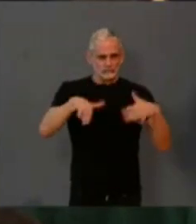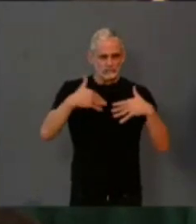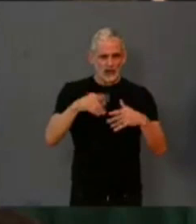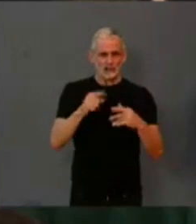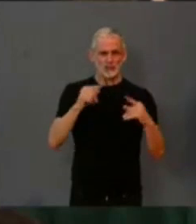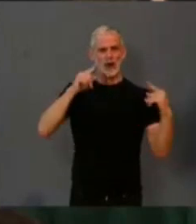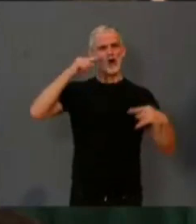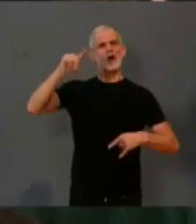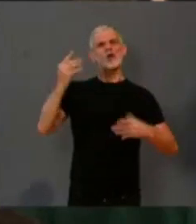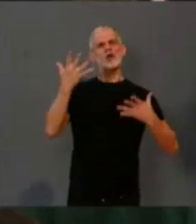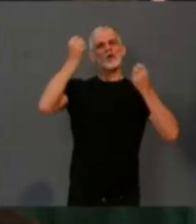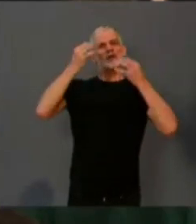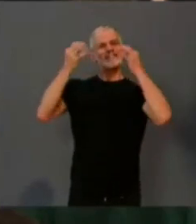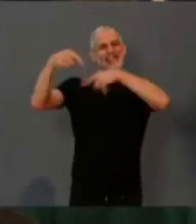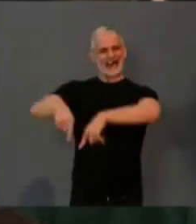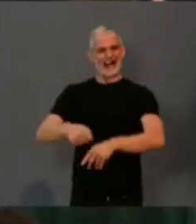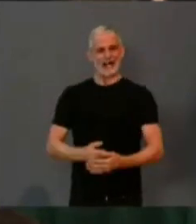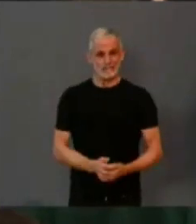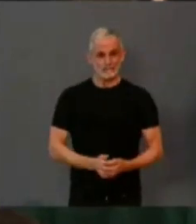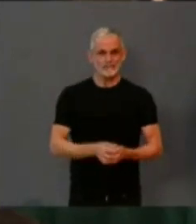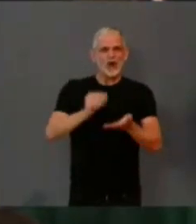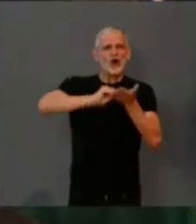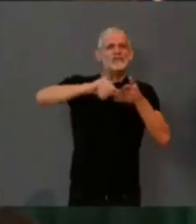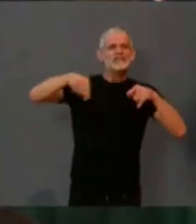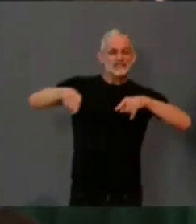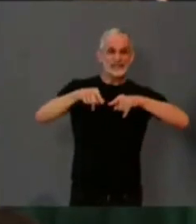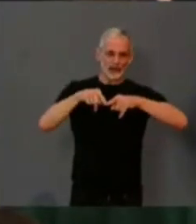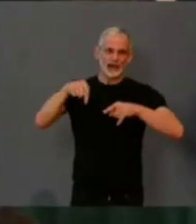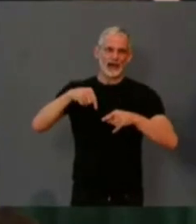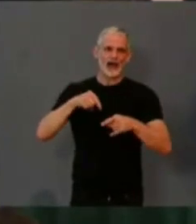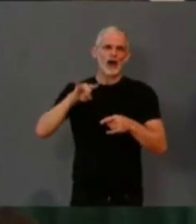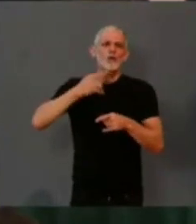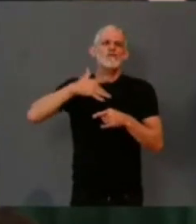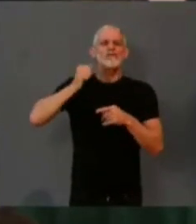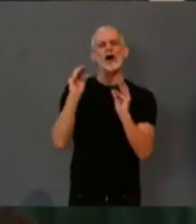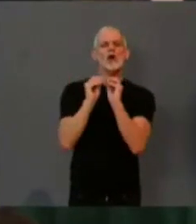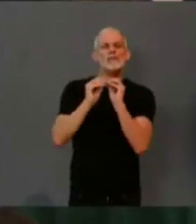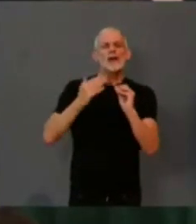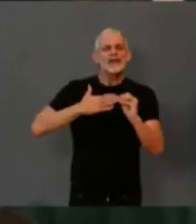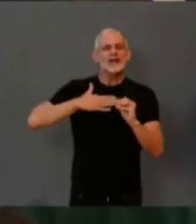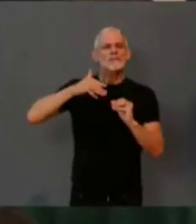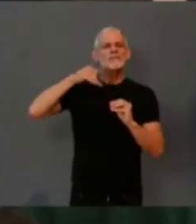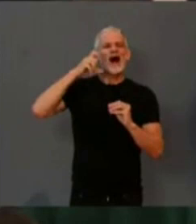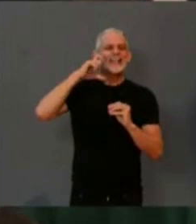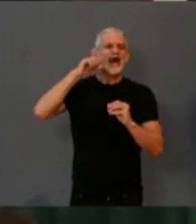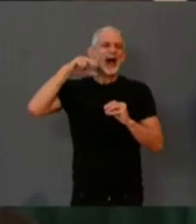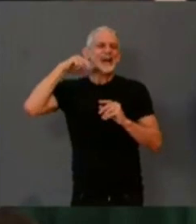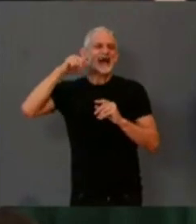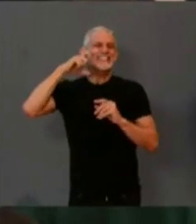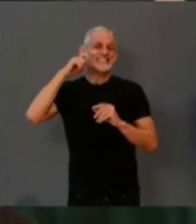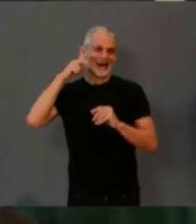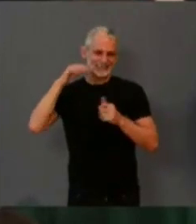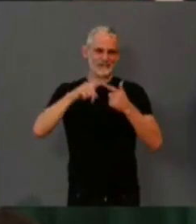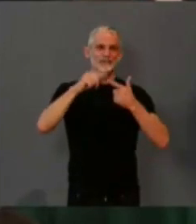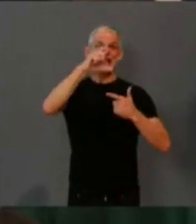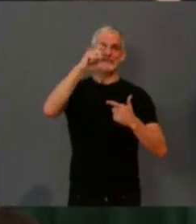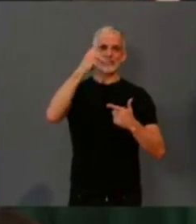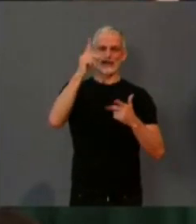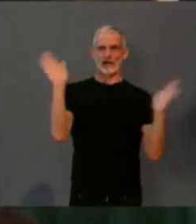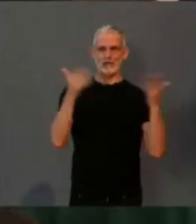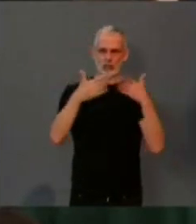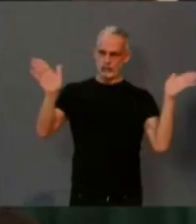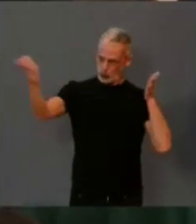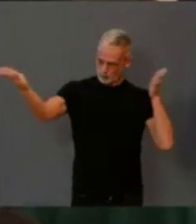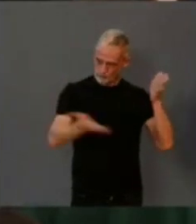eso sea posible a las jefa de oficina de lupa y querida compañera y amiga marianisassi al cck que nos